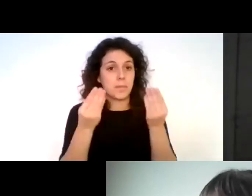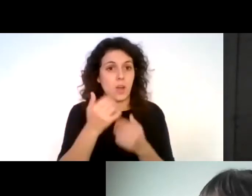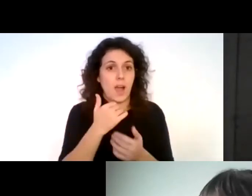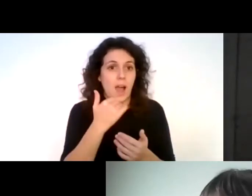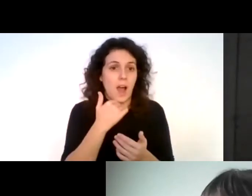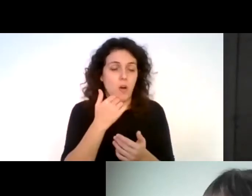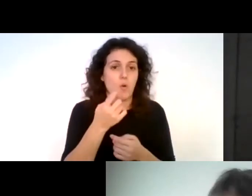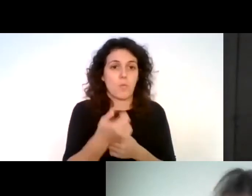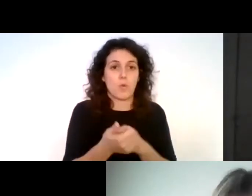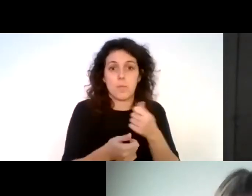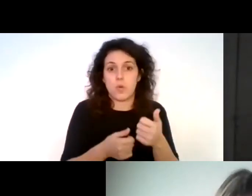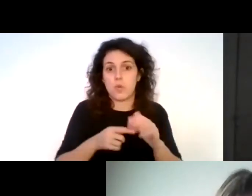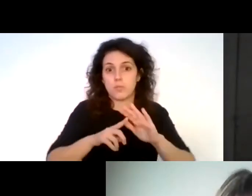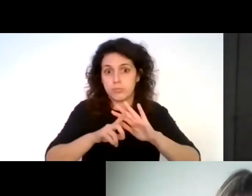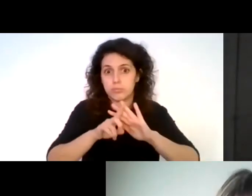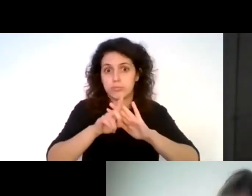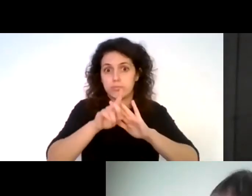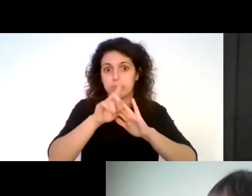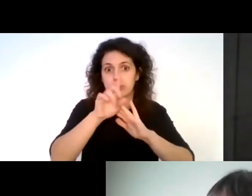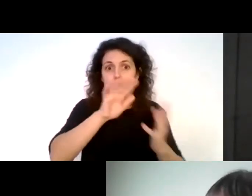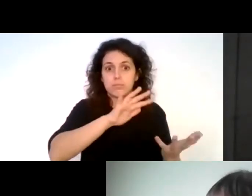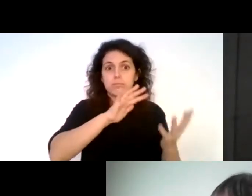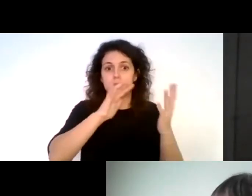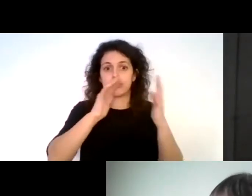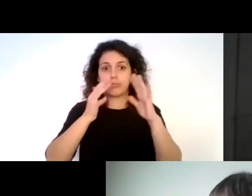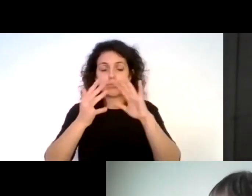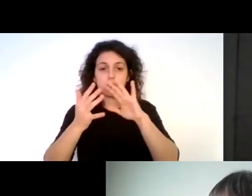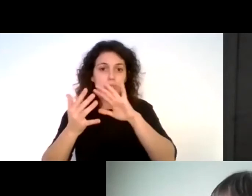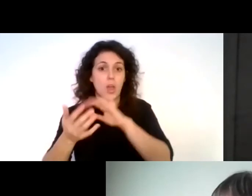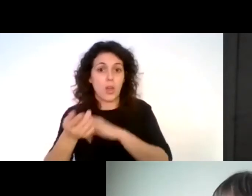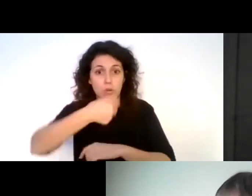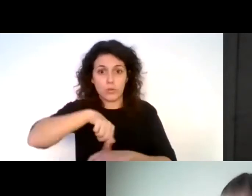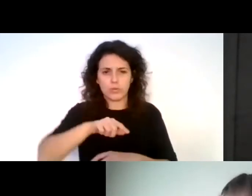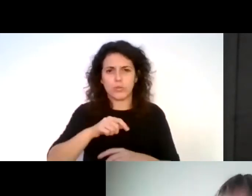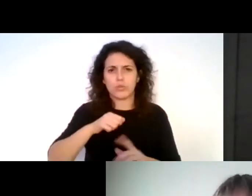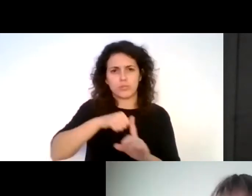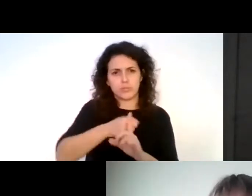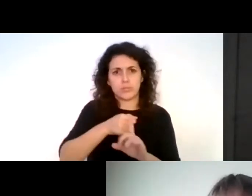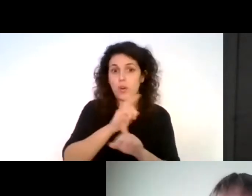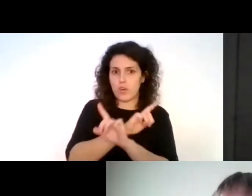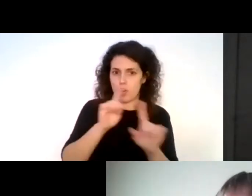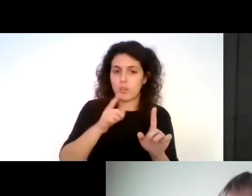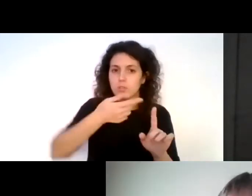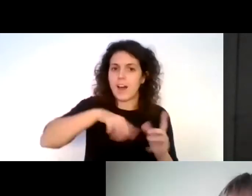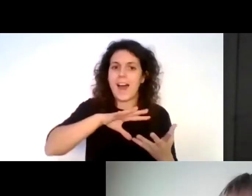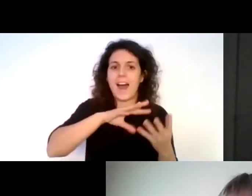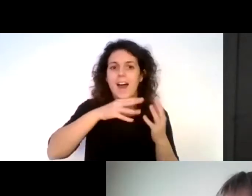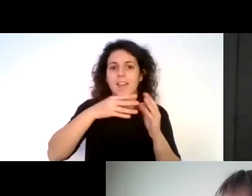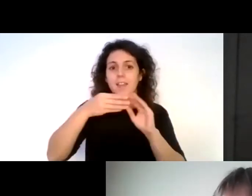ido evolucionando, no lo hemos forzado, simplemente hemos ido adaptándonos a las